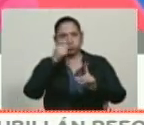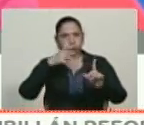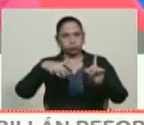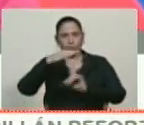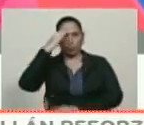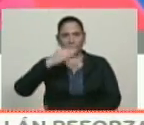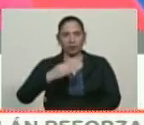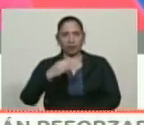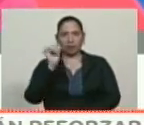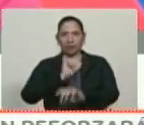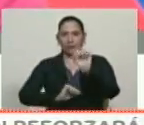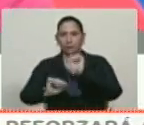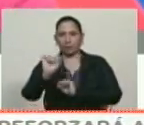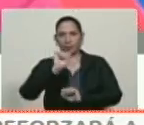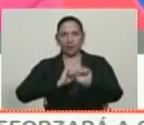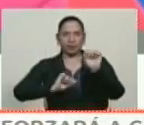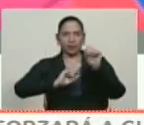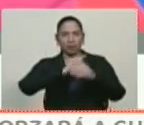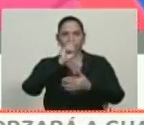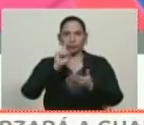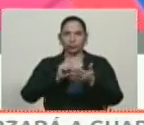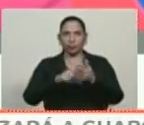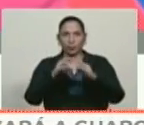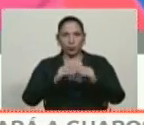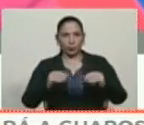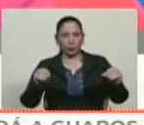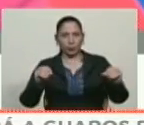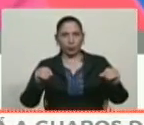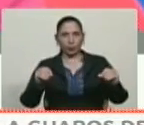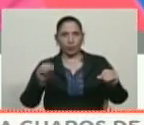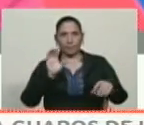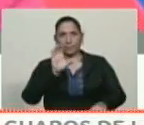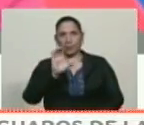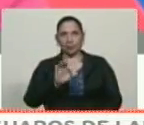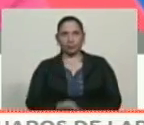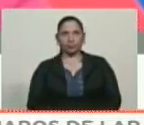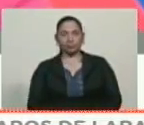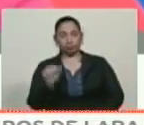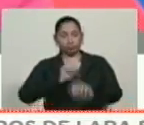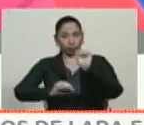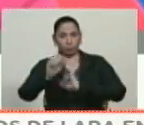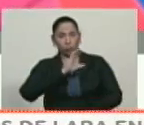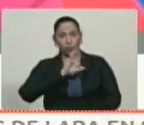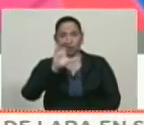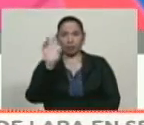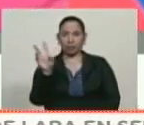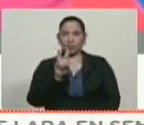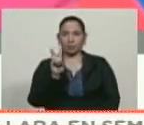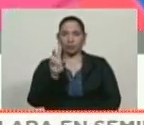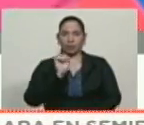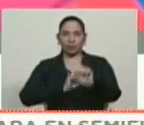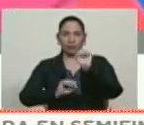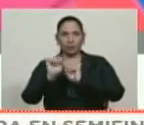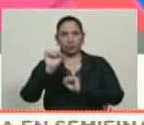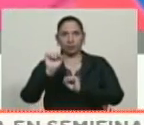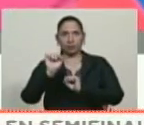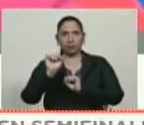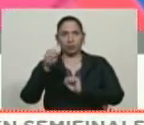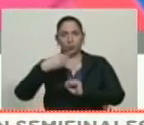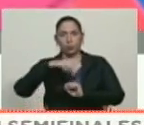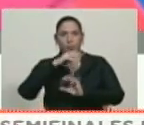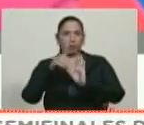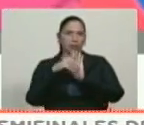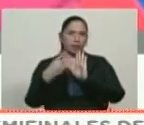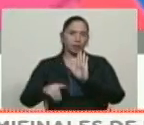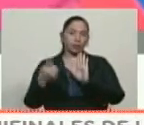cívico-militar en la defensa de la integridad territorial del país, en la defensa de la soberanía de Venezuela y en la defensa de nuestro derecho a